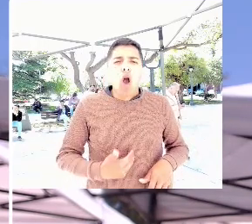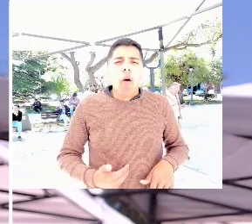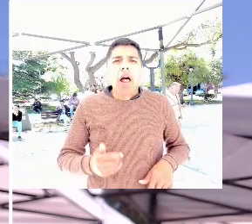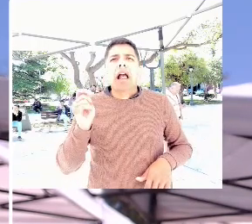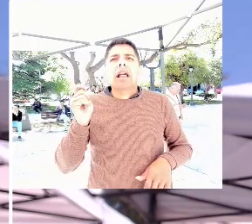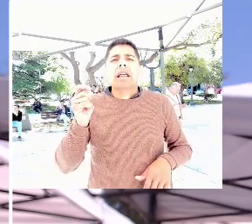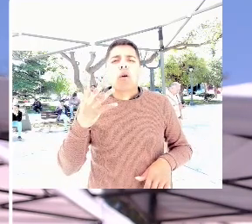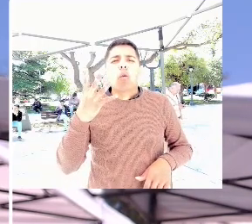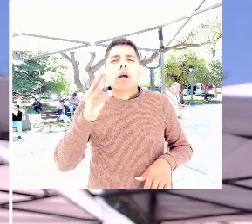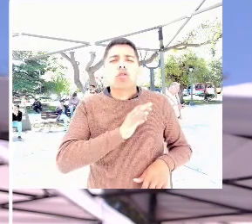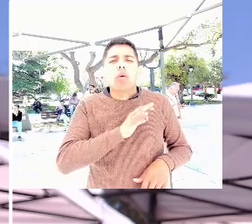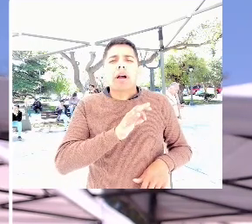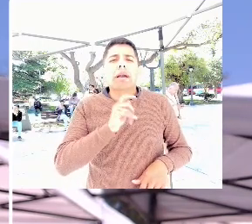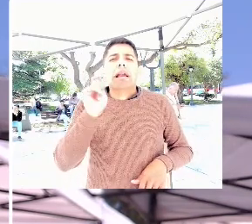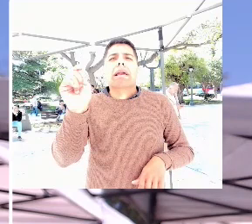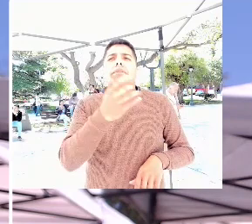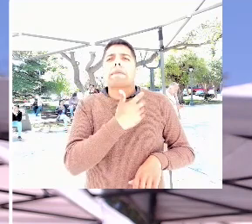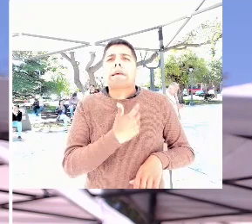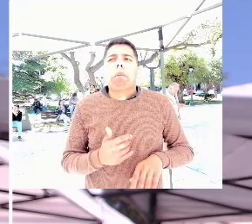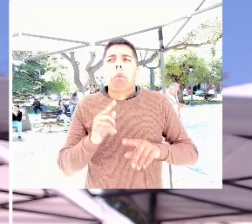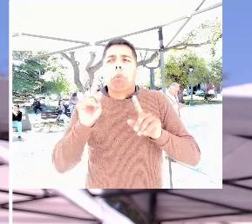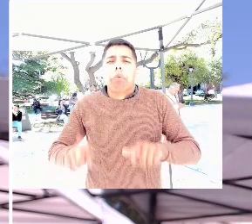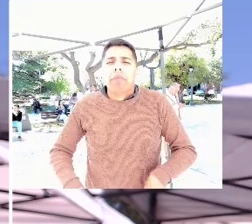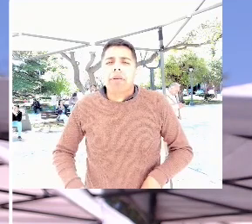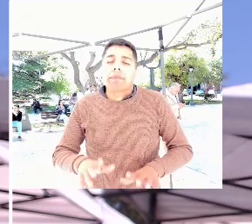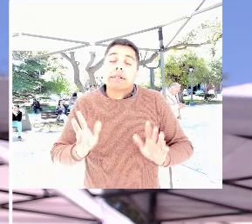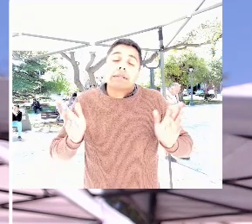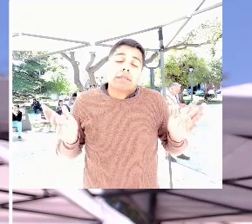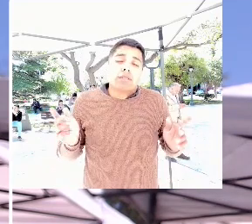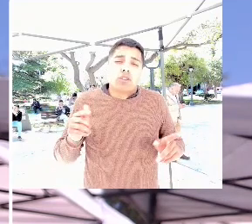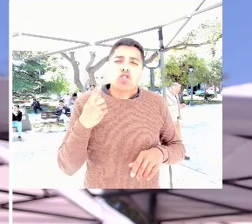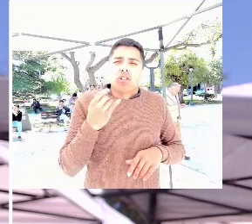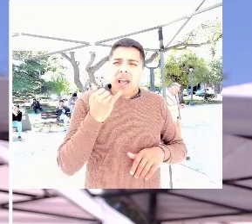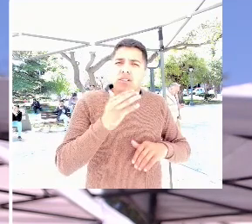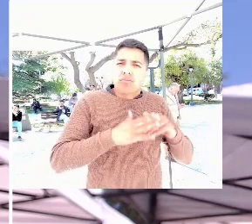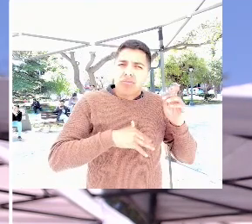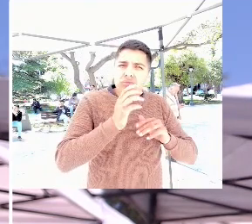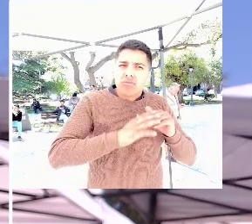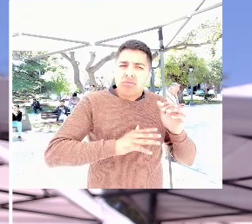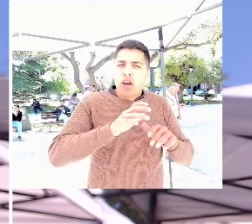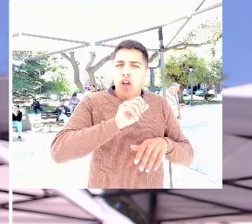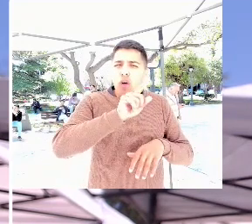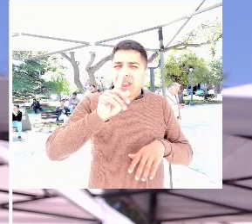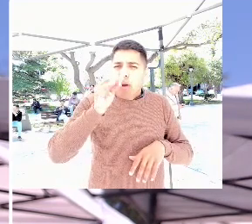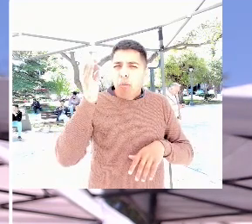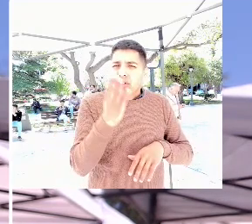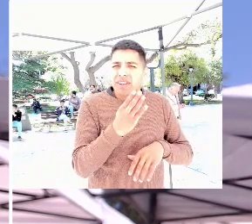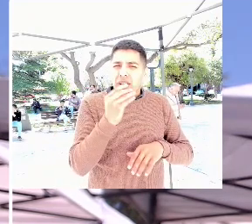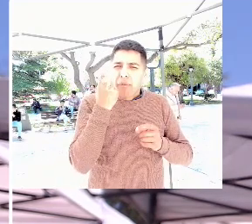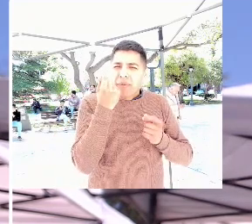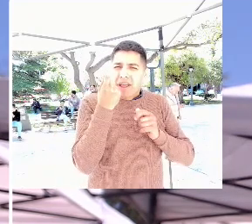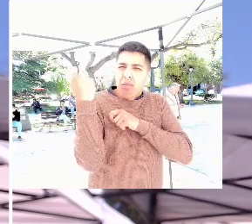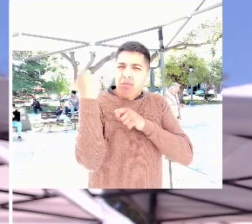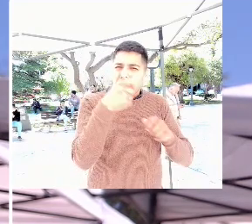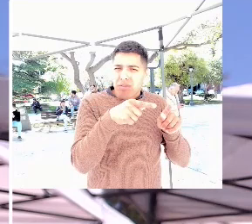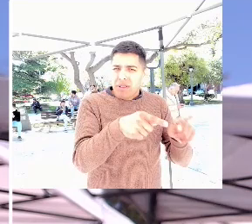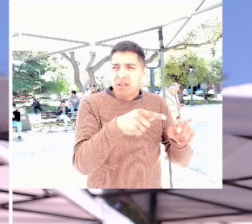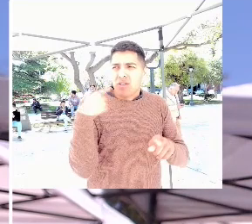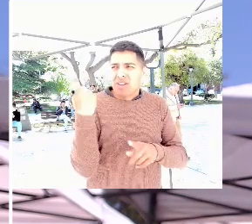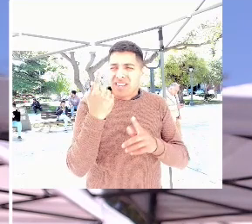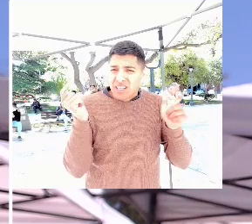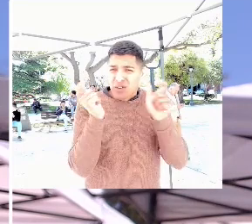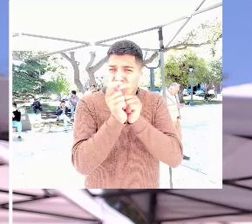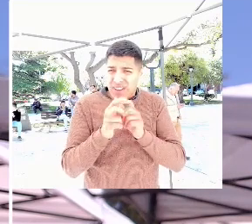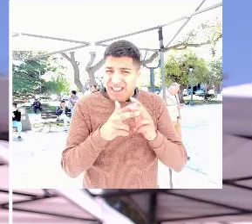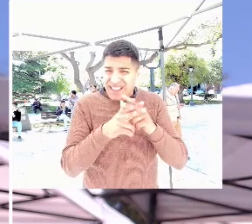próximos cuatro años. Me parece que este plan que elaboró este equipo técnico, el otro día tuvimos una reunión con todos